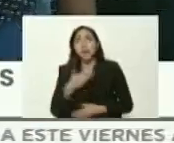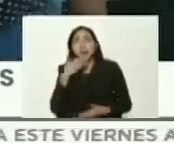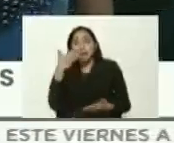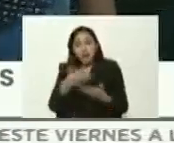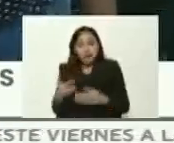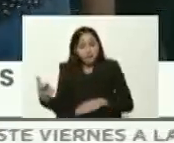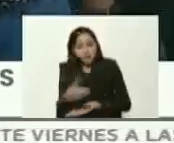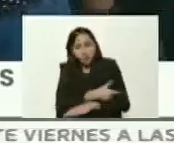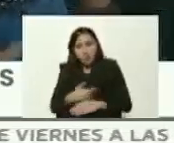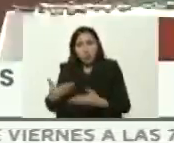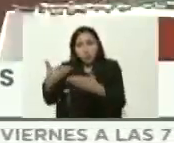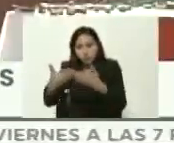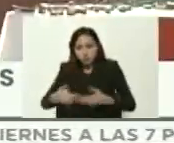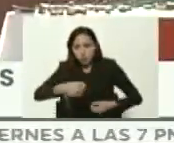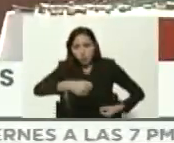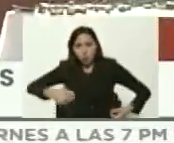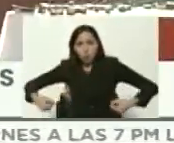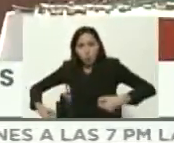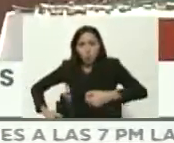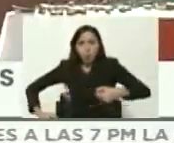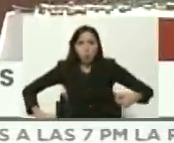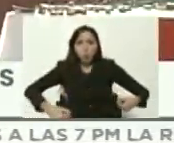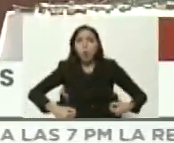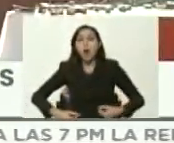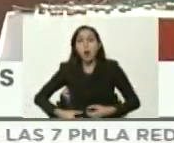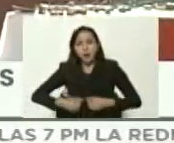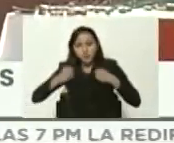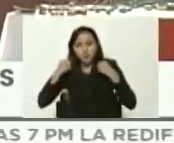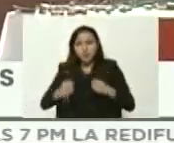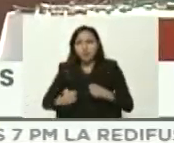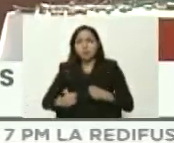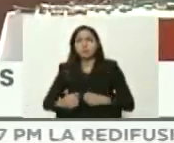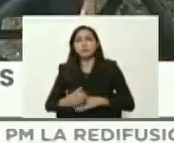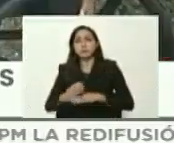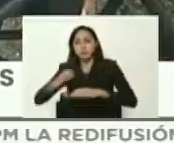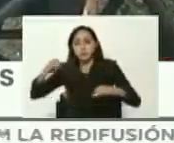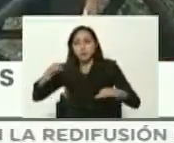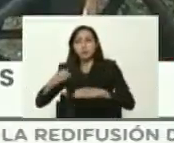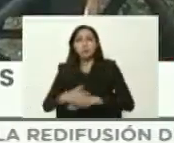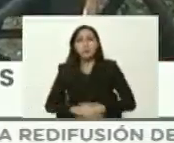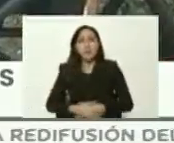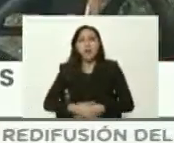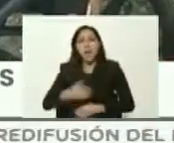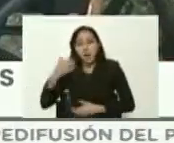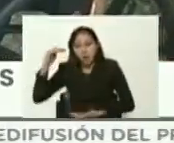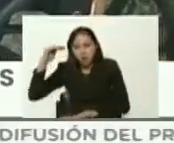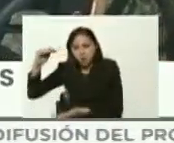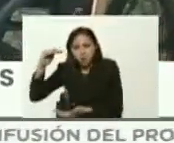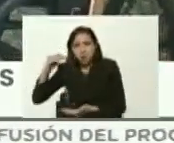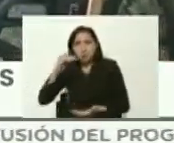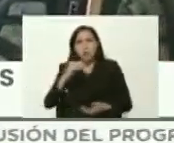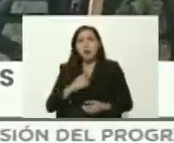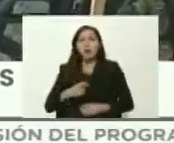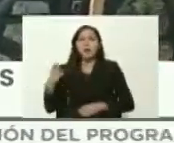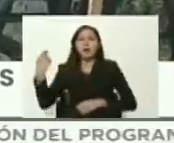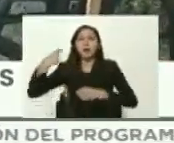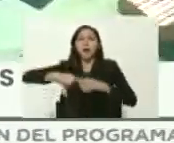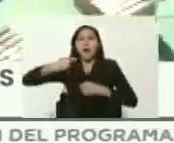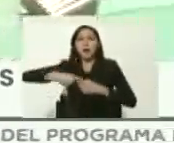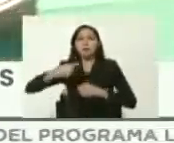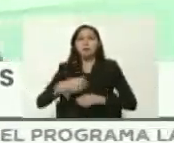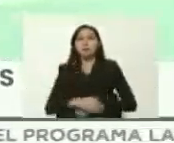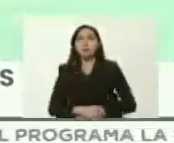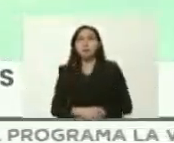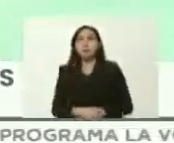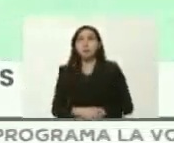por la entrega del camión, de un camión reforzado de gas. Bueno, presidente, que